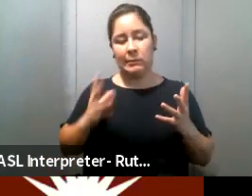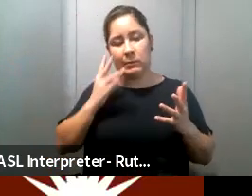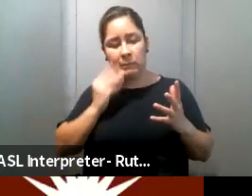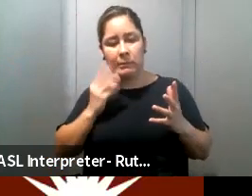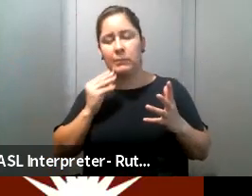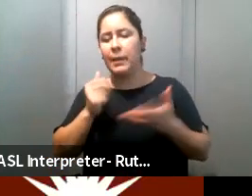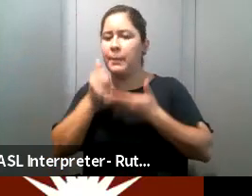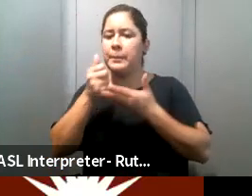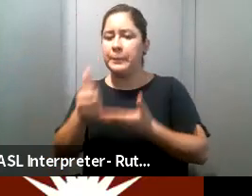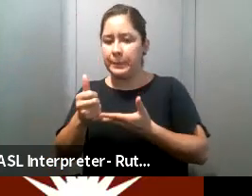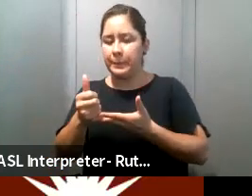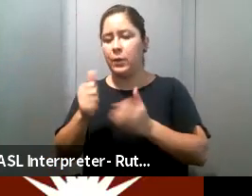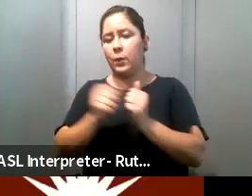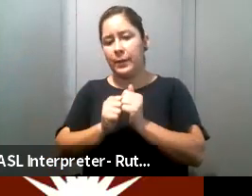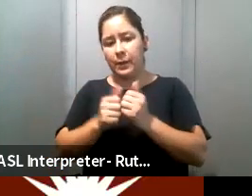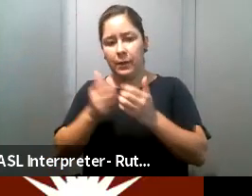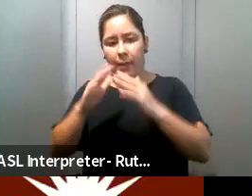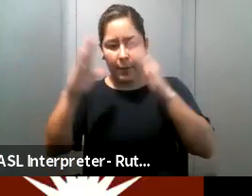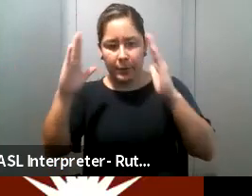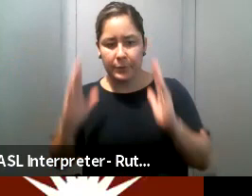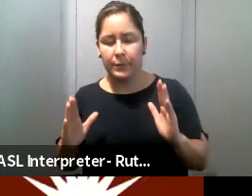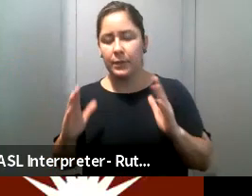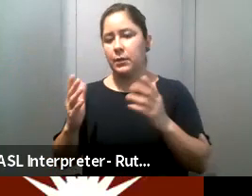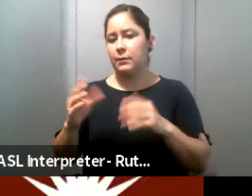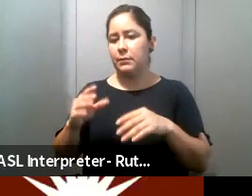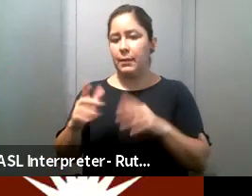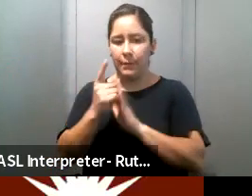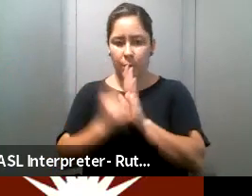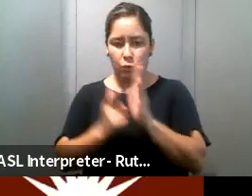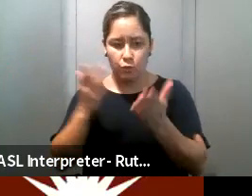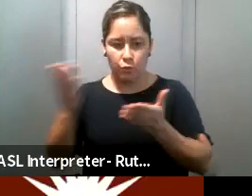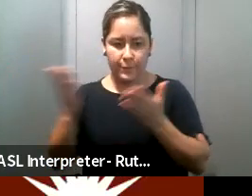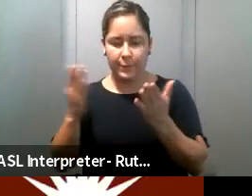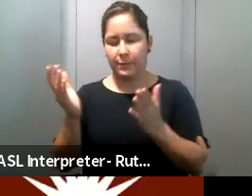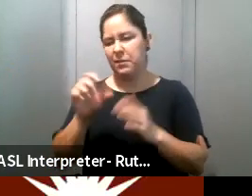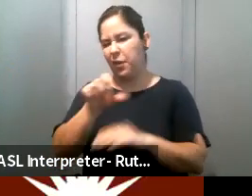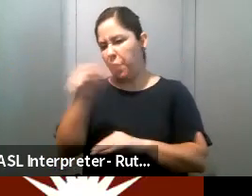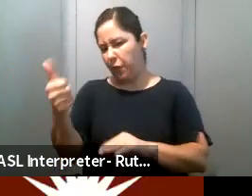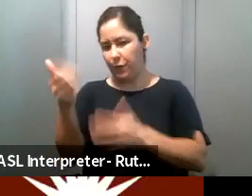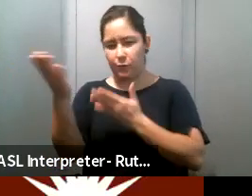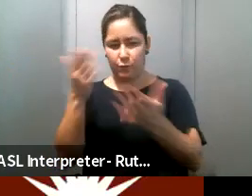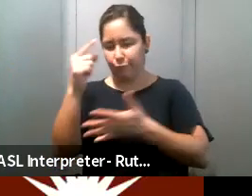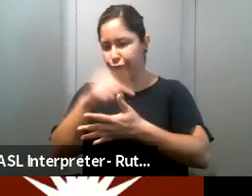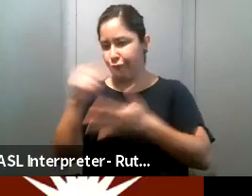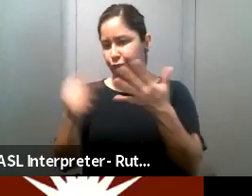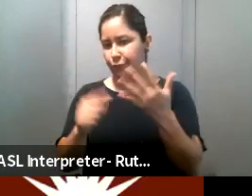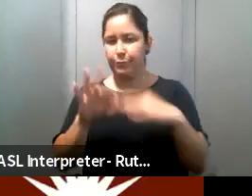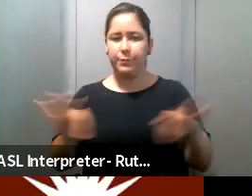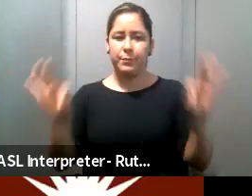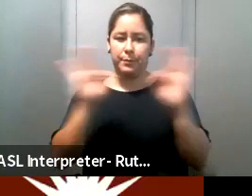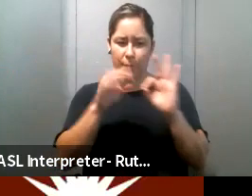vivienda y servicios legales. Entonces, es una prioridad para nosotros educar y empoderar, como ya